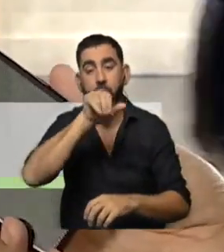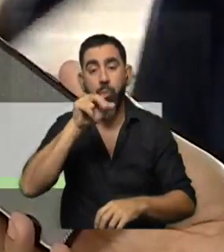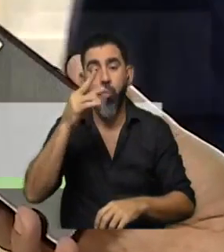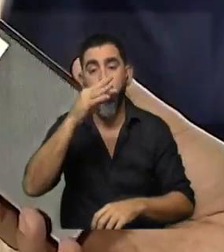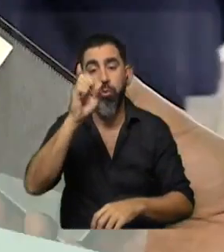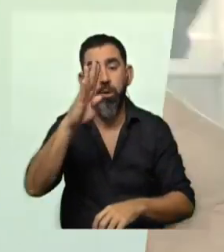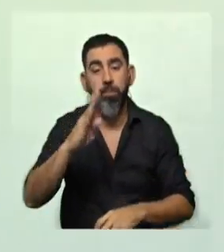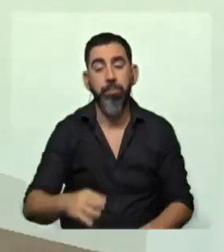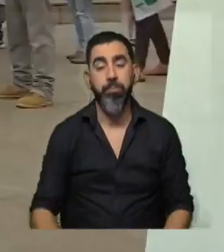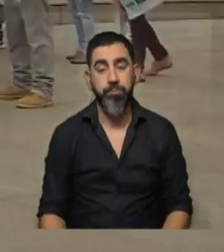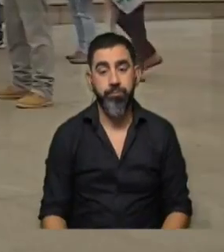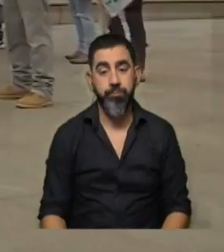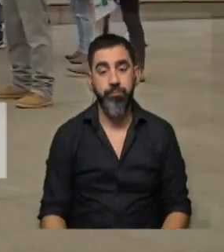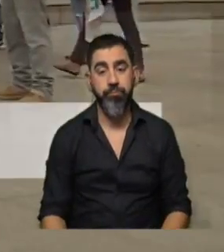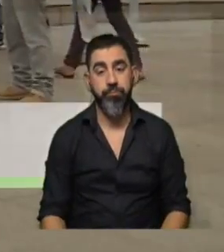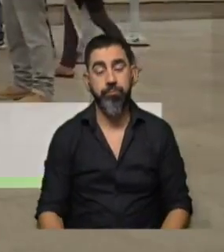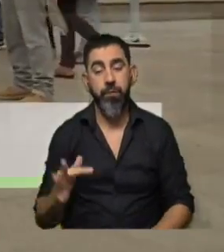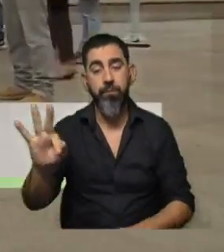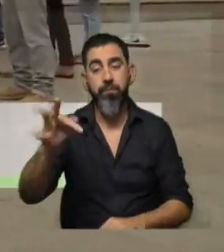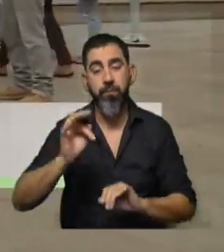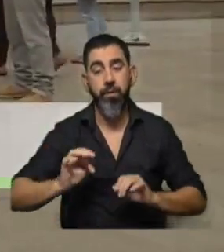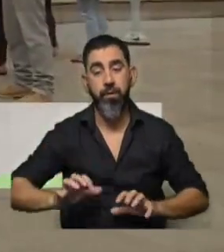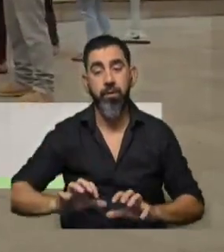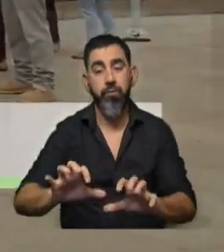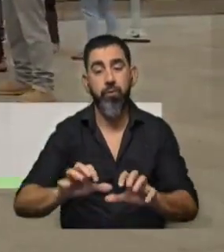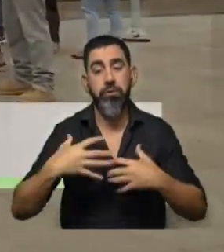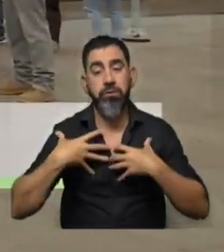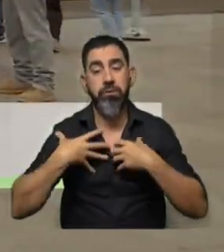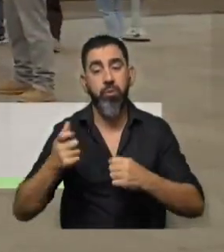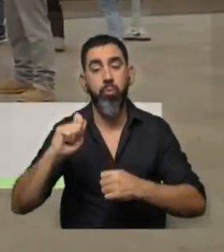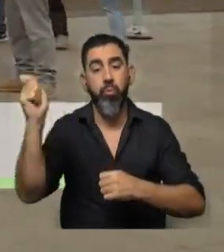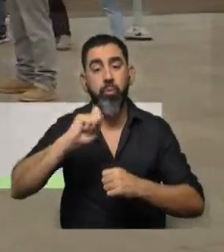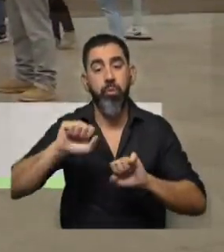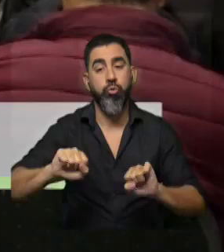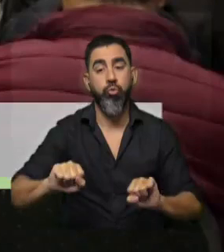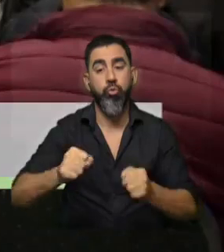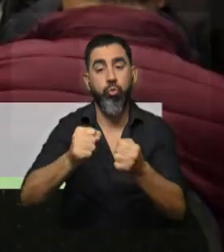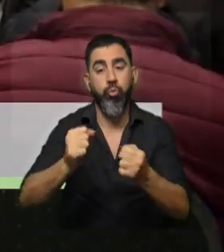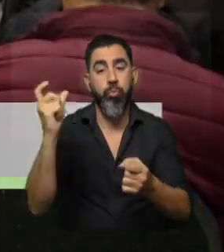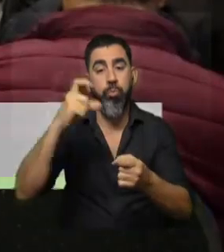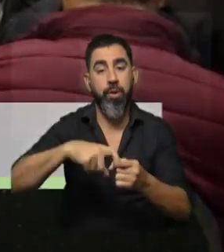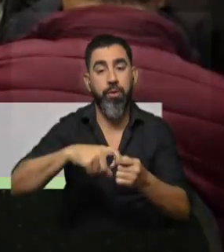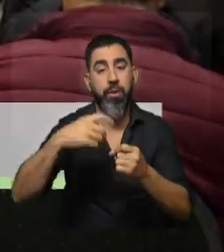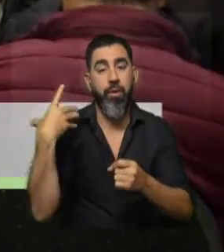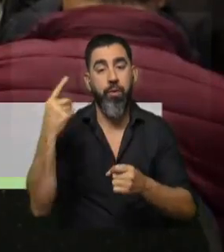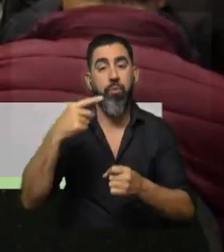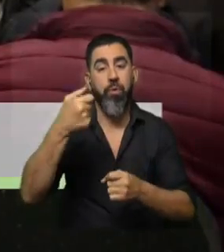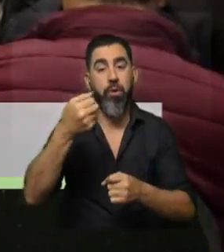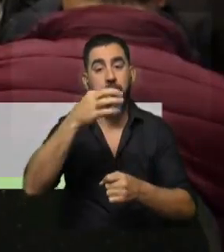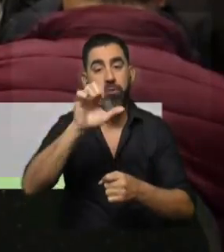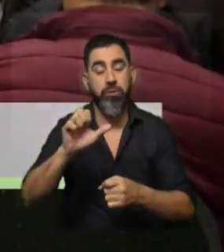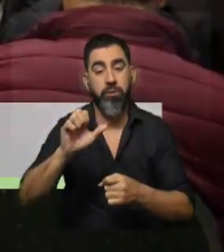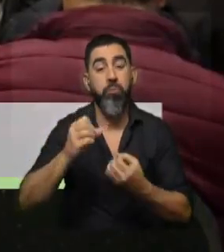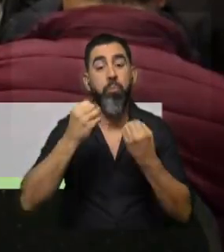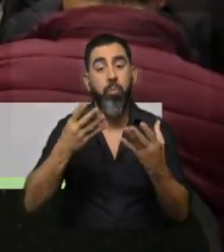Ferraris la federación de funcionarios de la salud pública suspendió la afiliación del director de hace Pablo